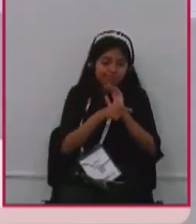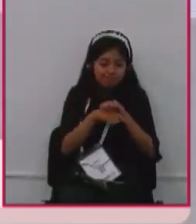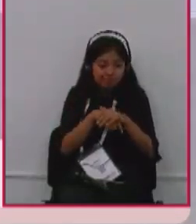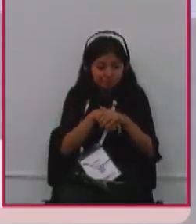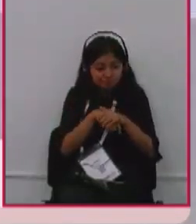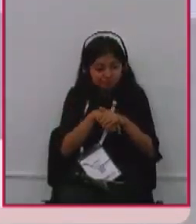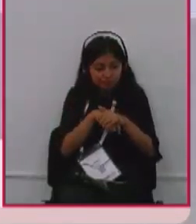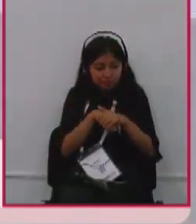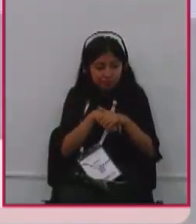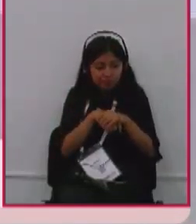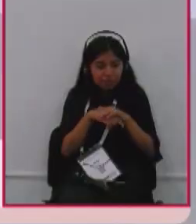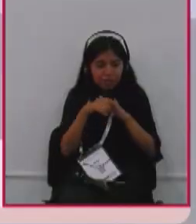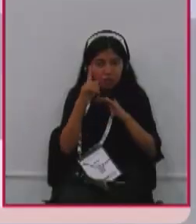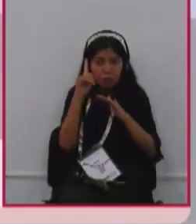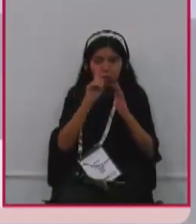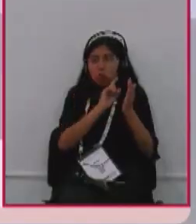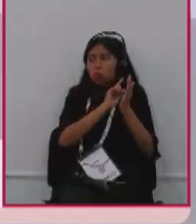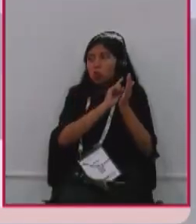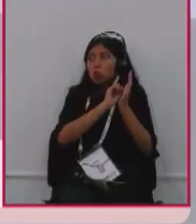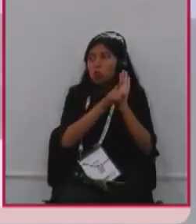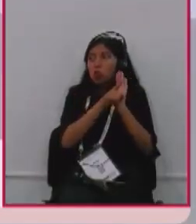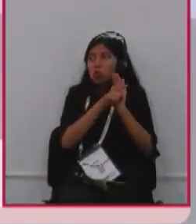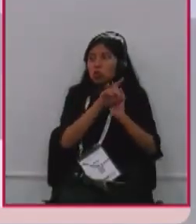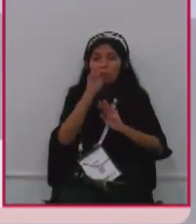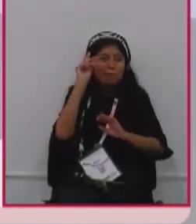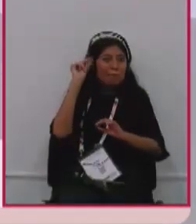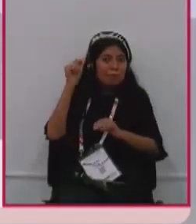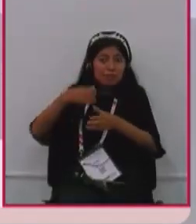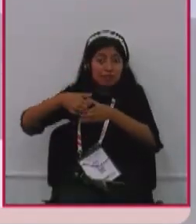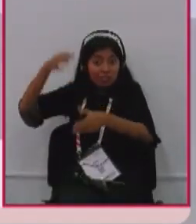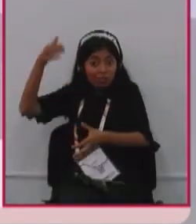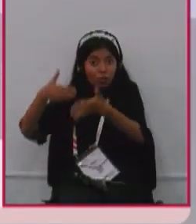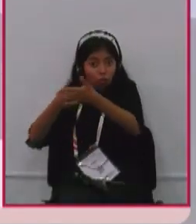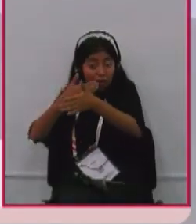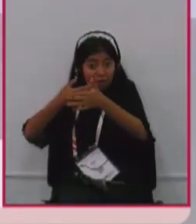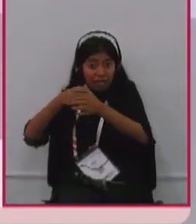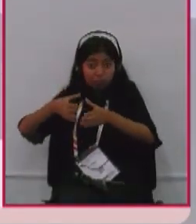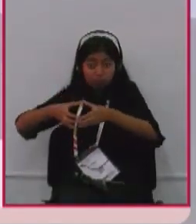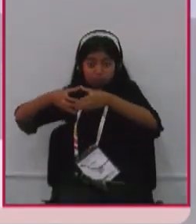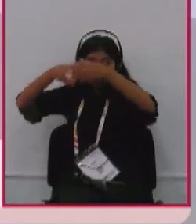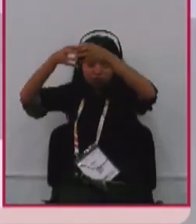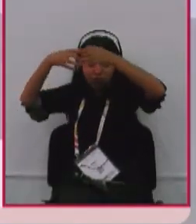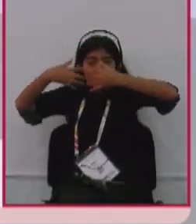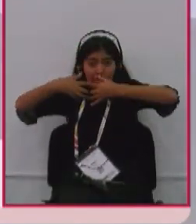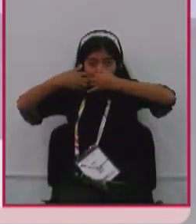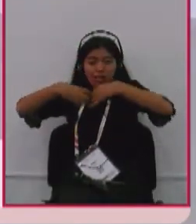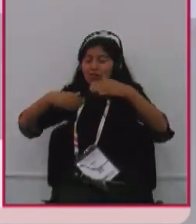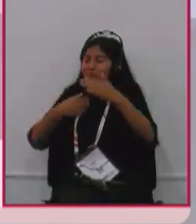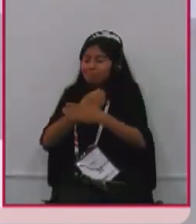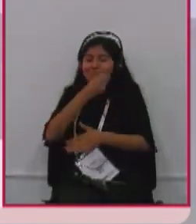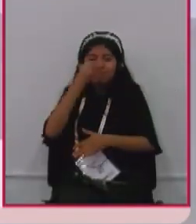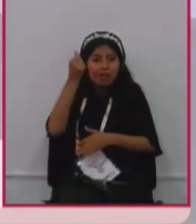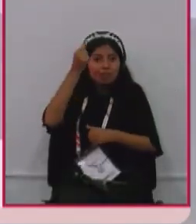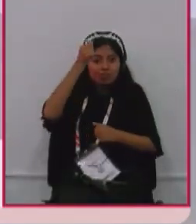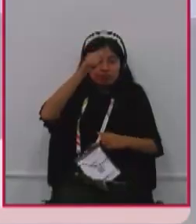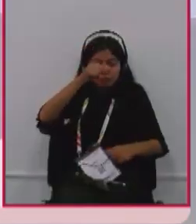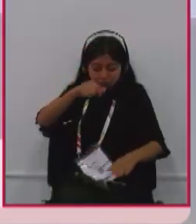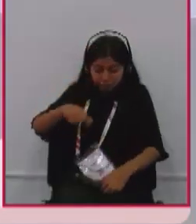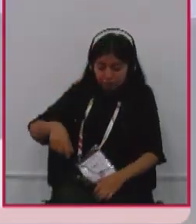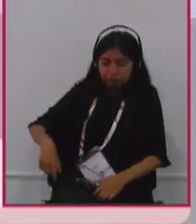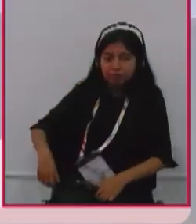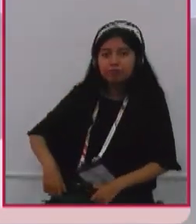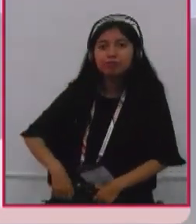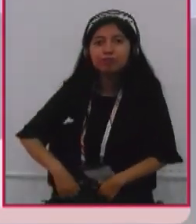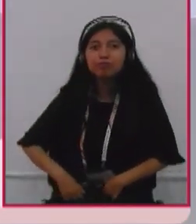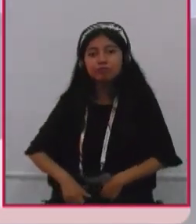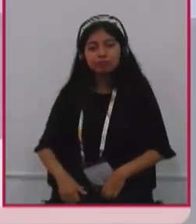Jamieson es de solo 1 minuto. Es muy rápido. Por lo tanto, las partículas, por ejemplo, de este tipo de metales como el molibdeno, que ya están listos para